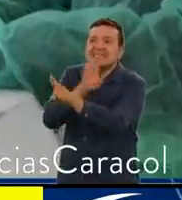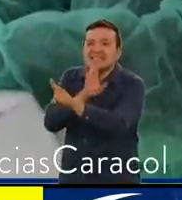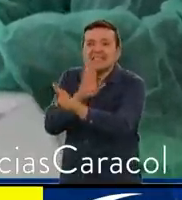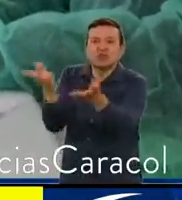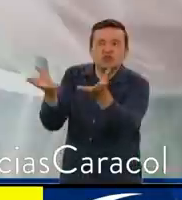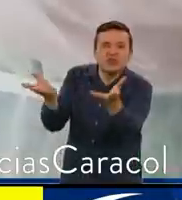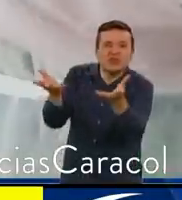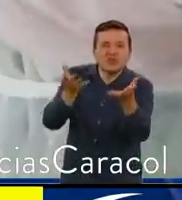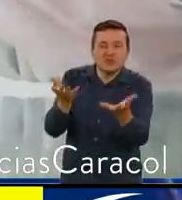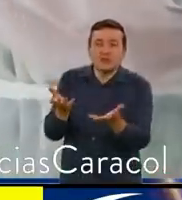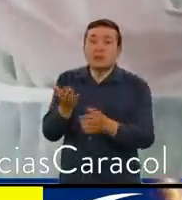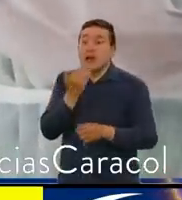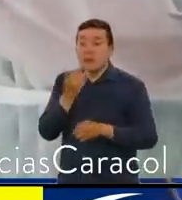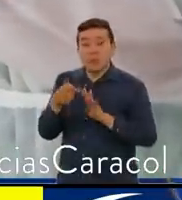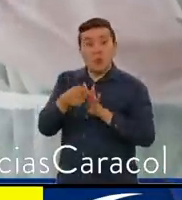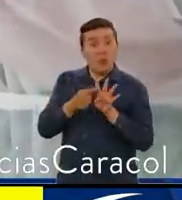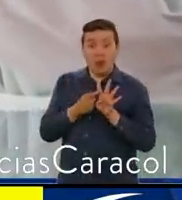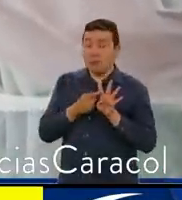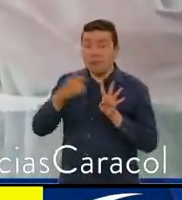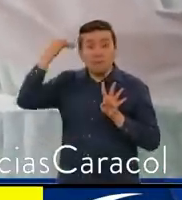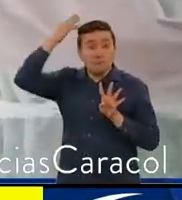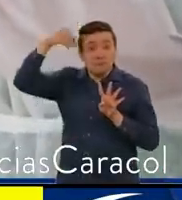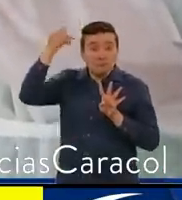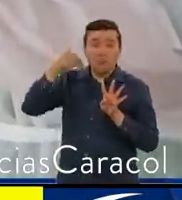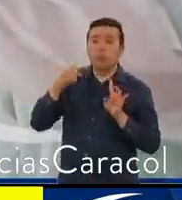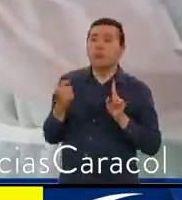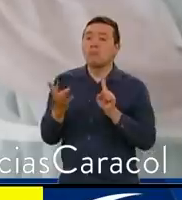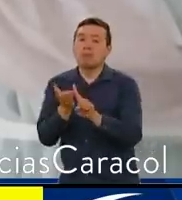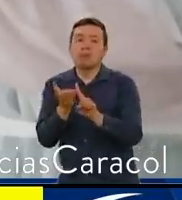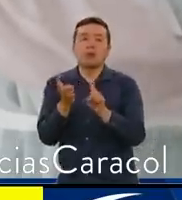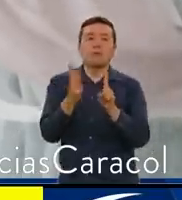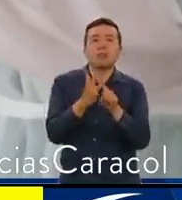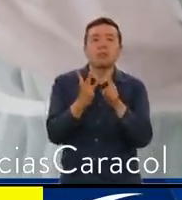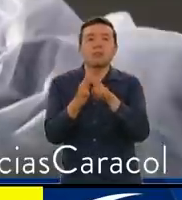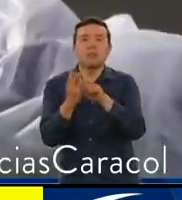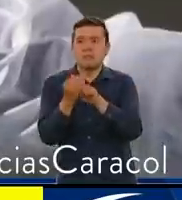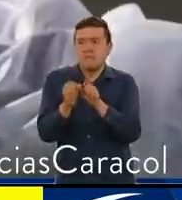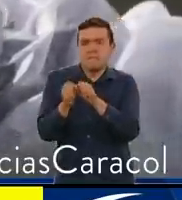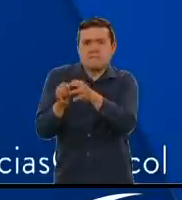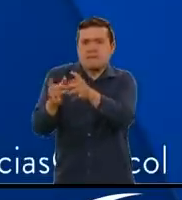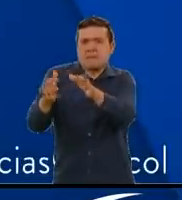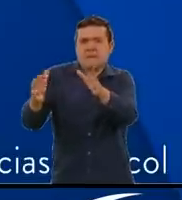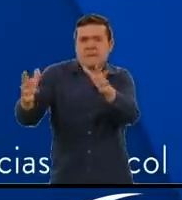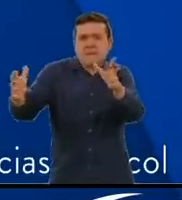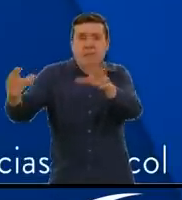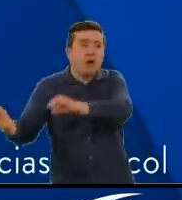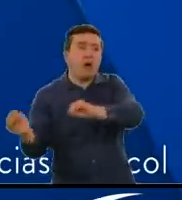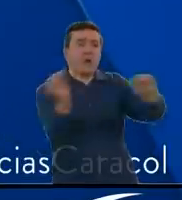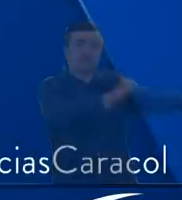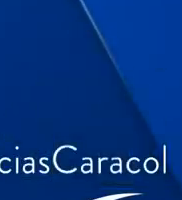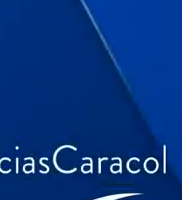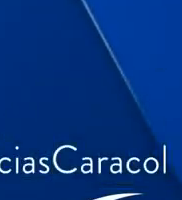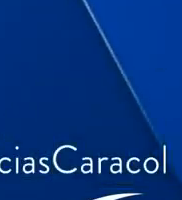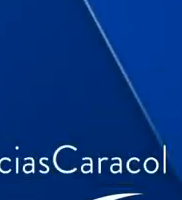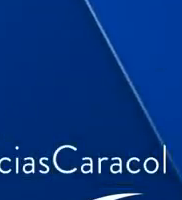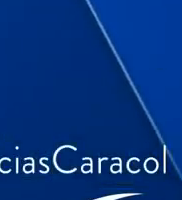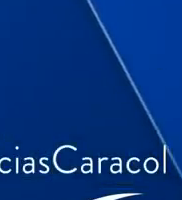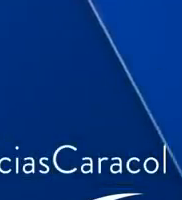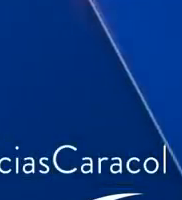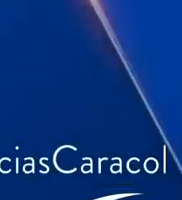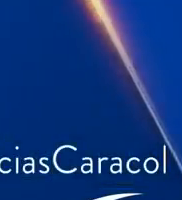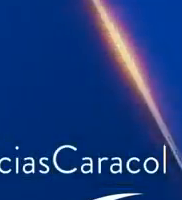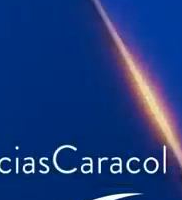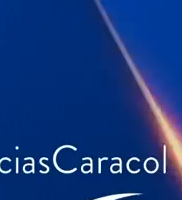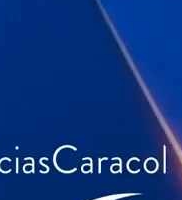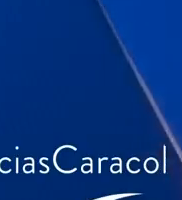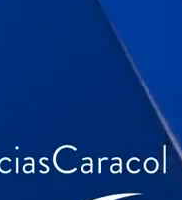a los hospitales, realmente va a colapsar más temprano que tarde el sistema. Y es que las sociedades científicas también han insistido en la